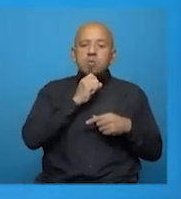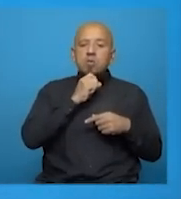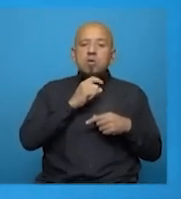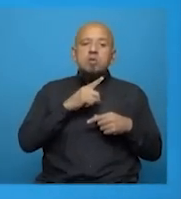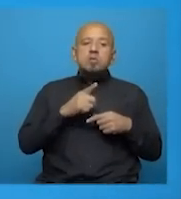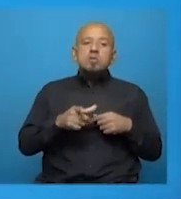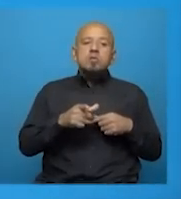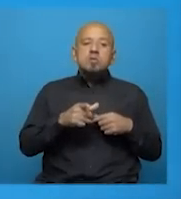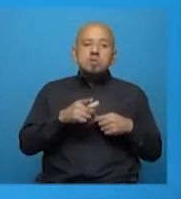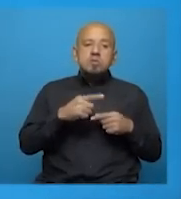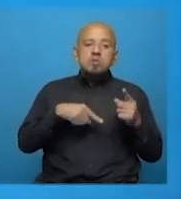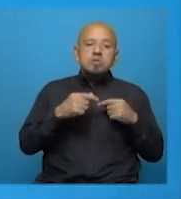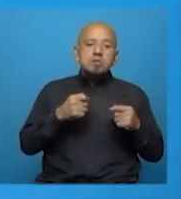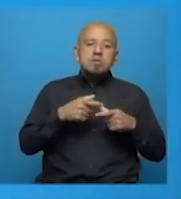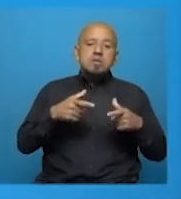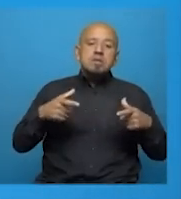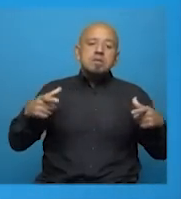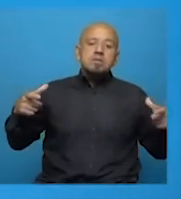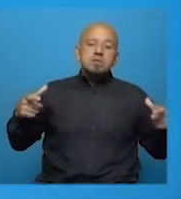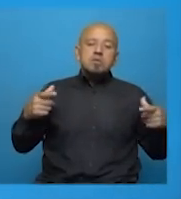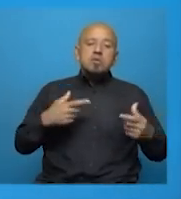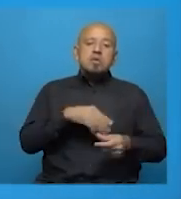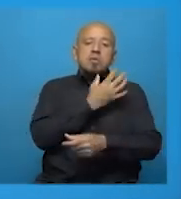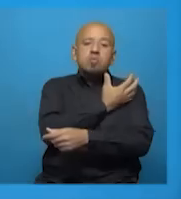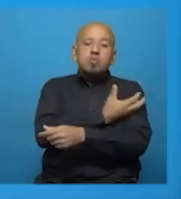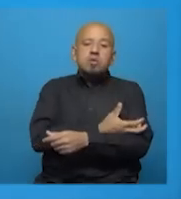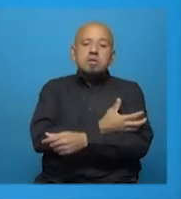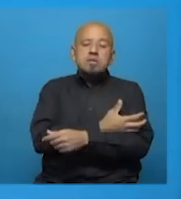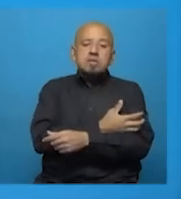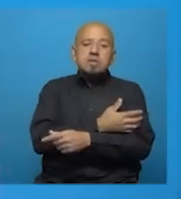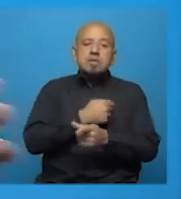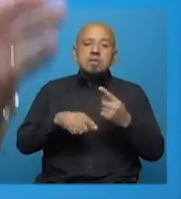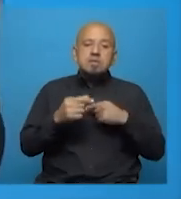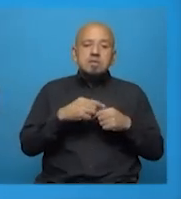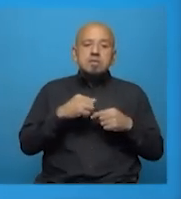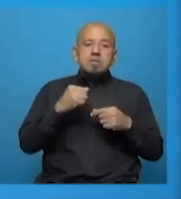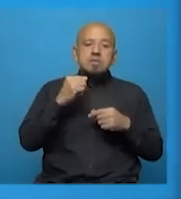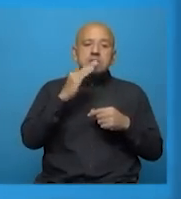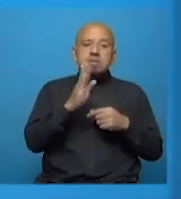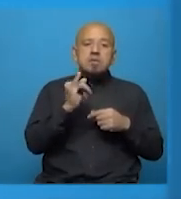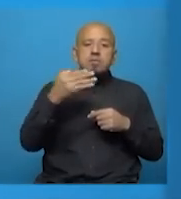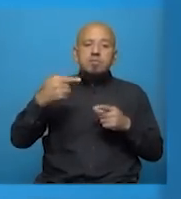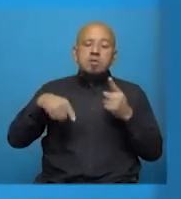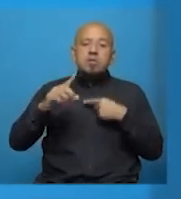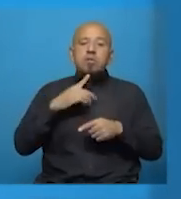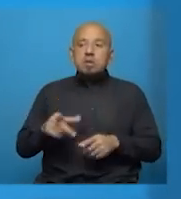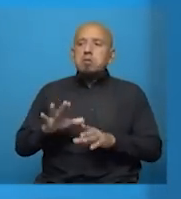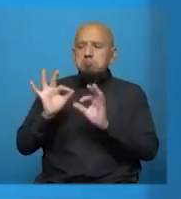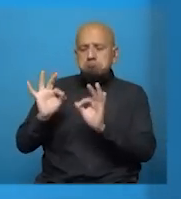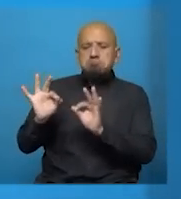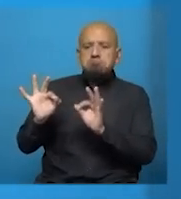el crecimiento de la pobreza infantil. Es un país que crece, que parece que controla el déficit, que